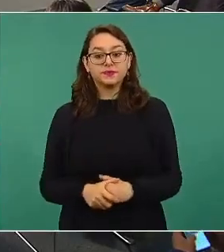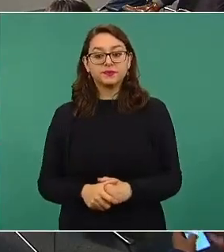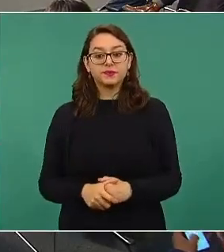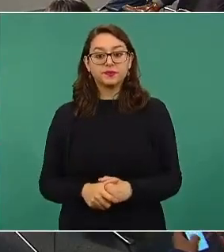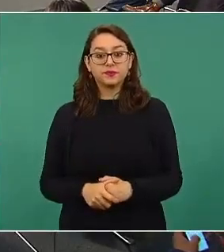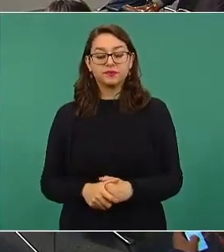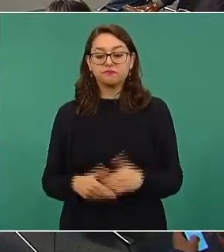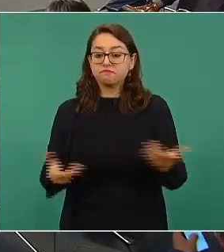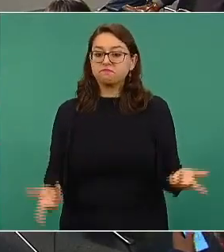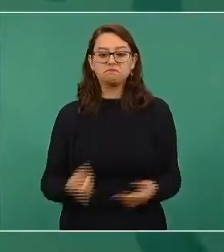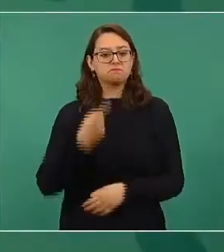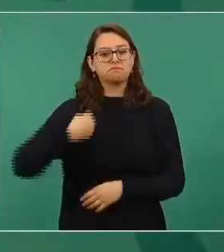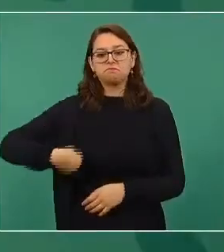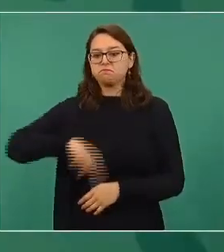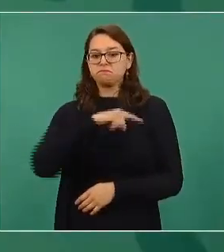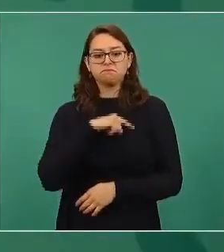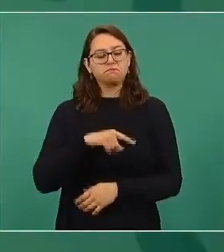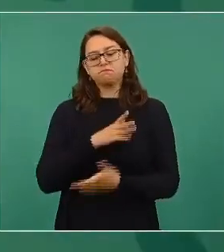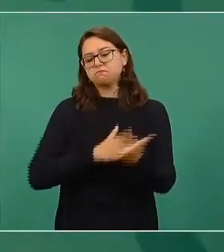no intervención.